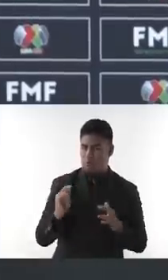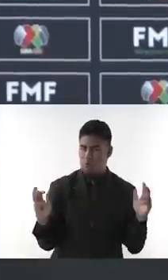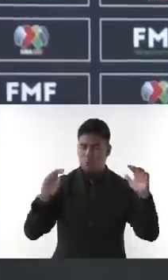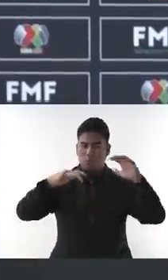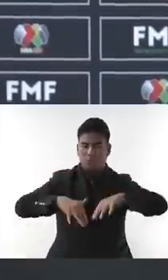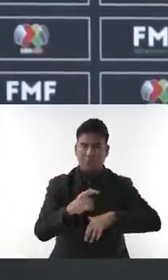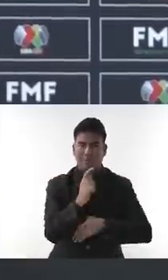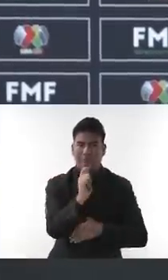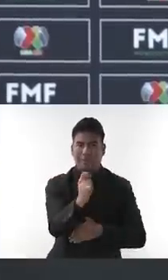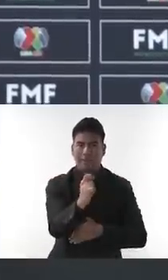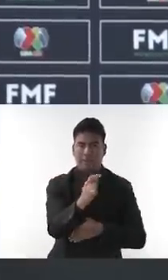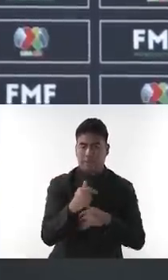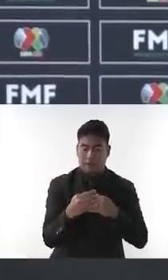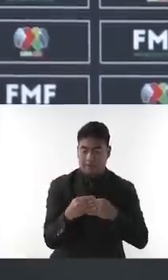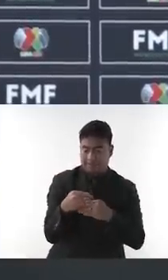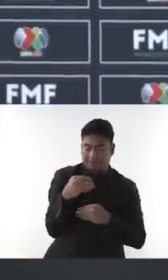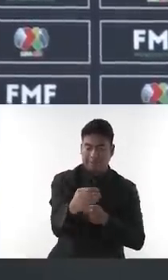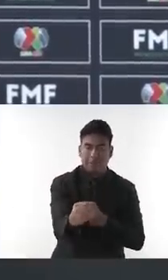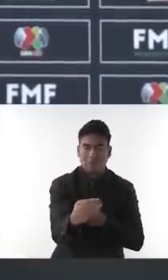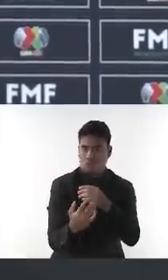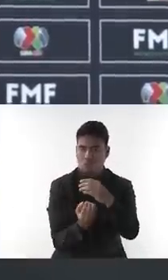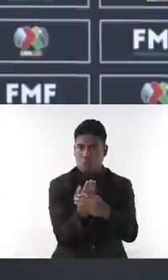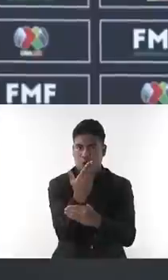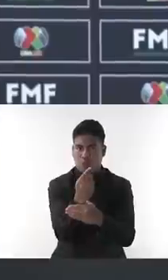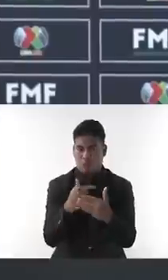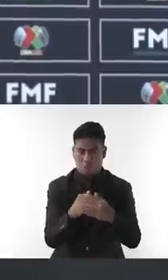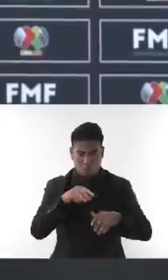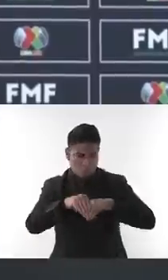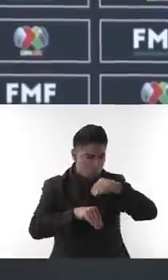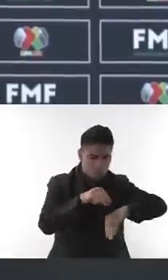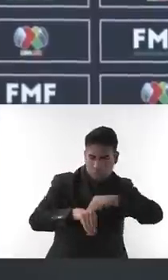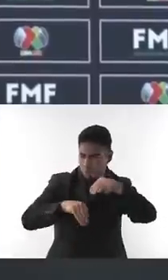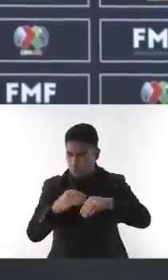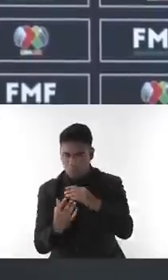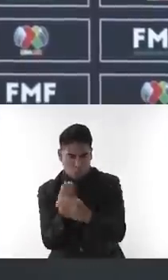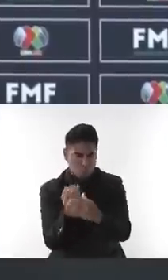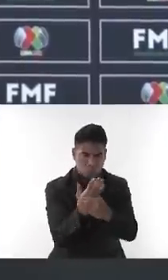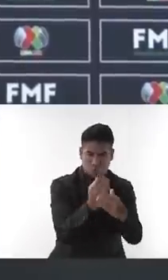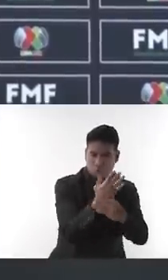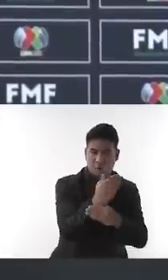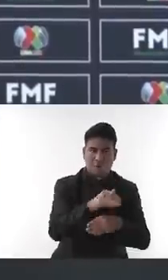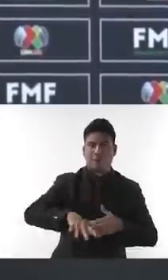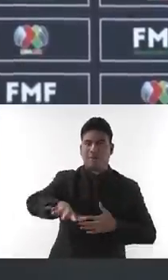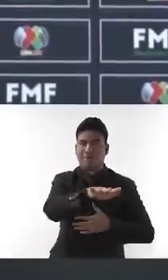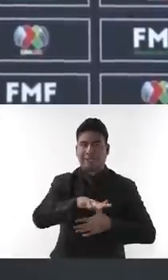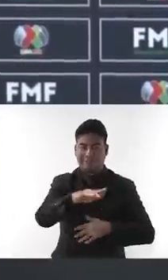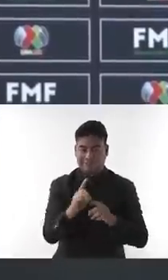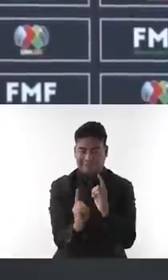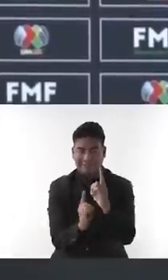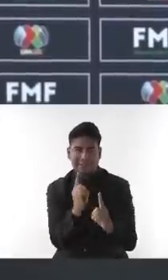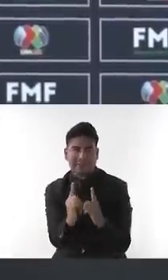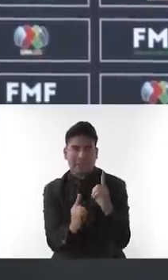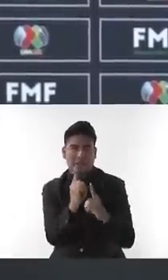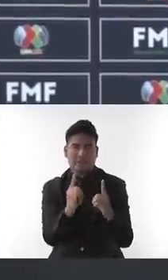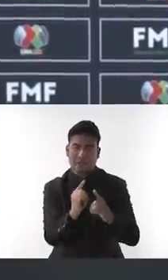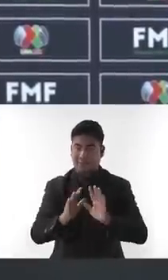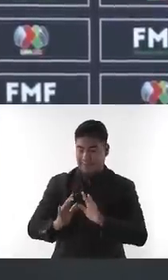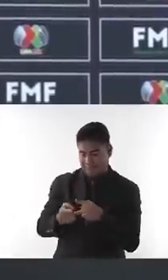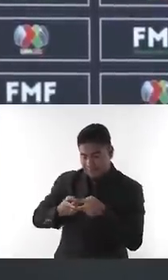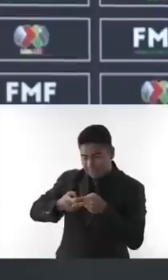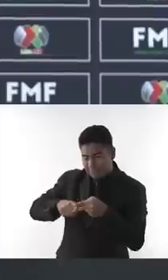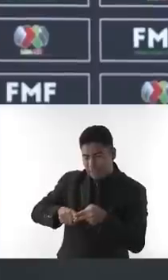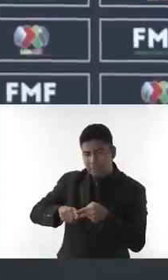para anunciar la nueva fase de la reestructura del área deportiva que comenzamos hace